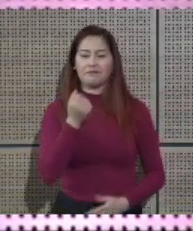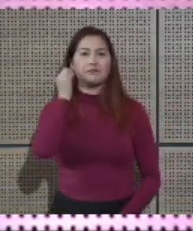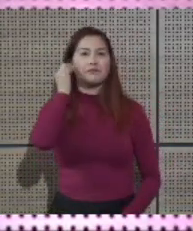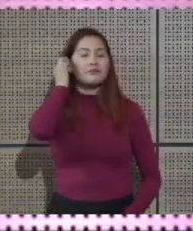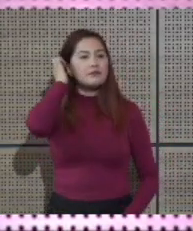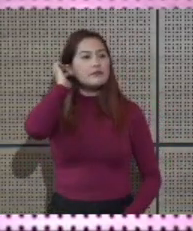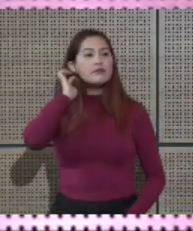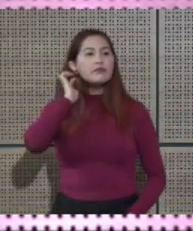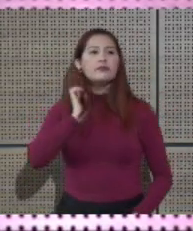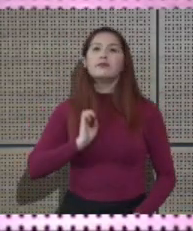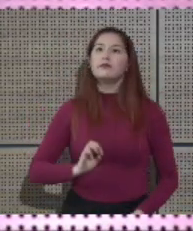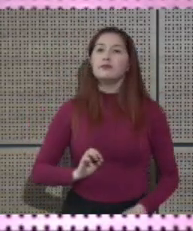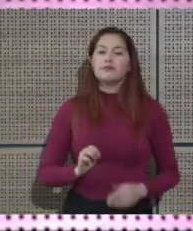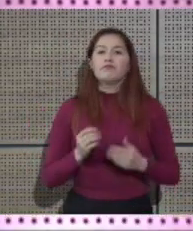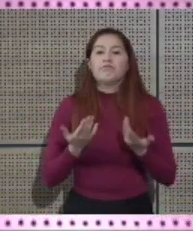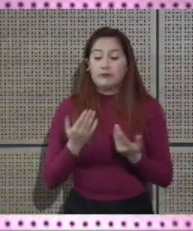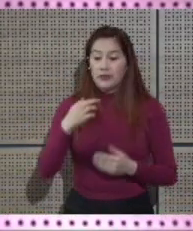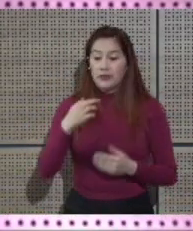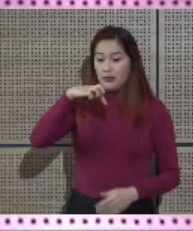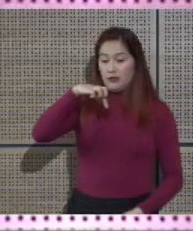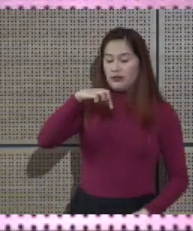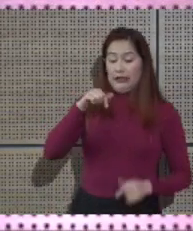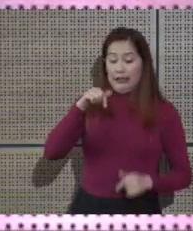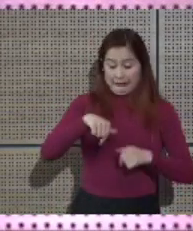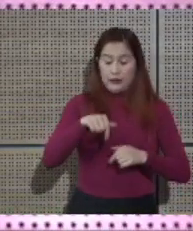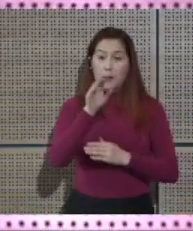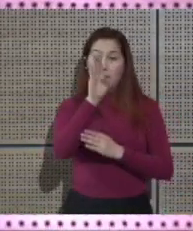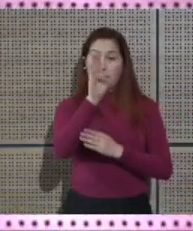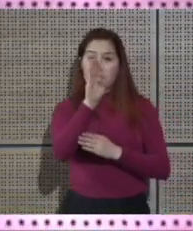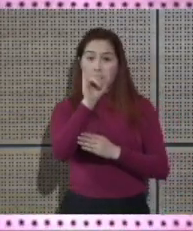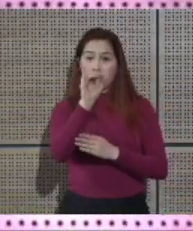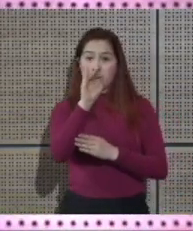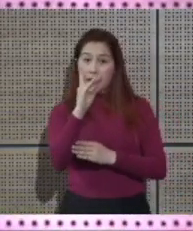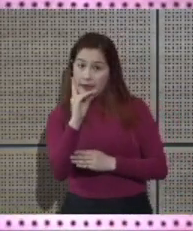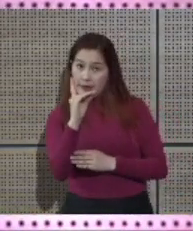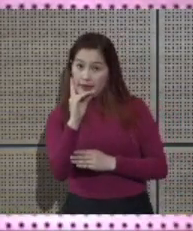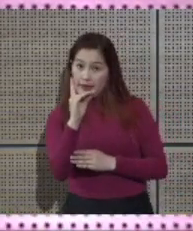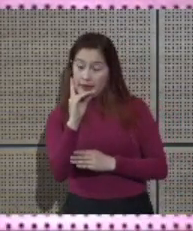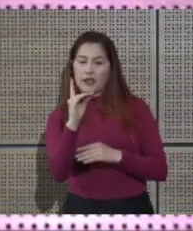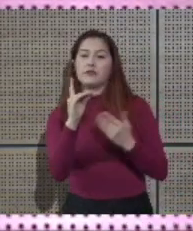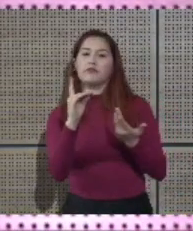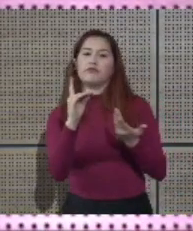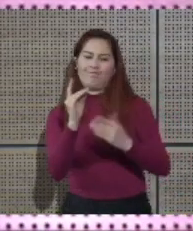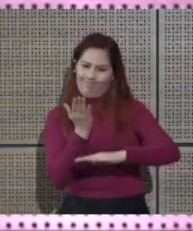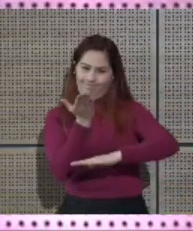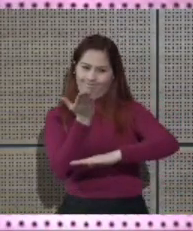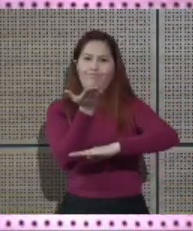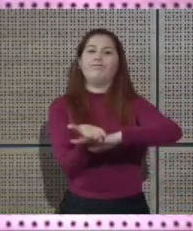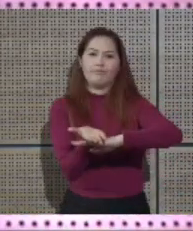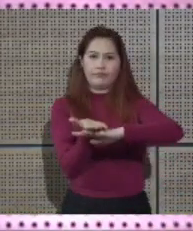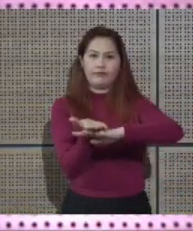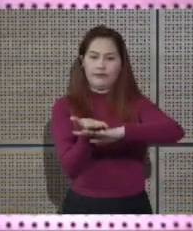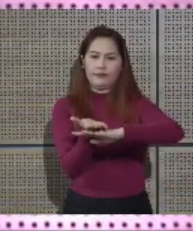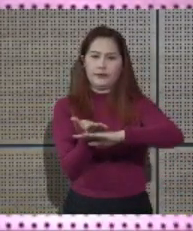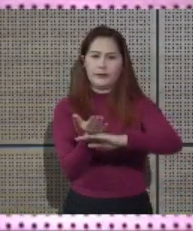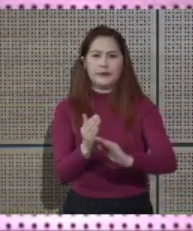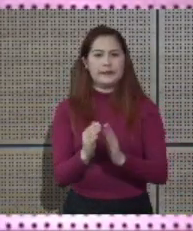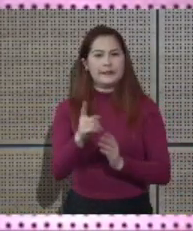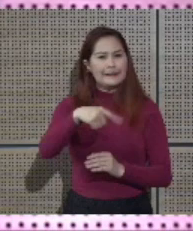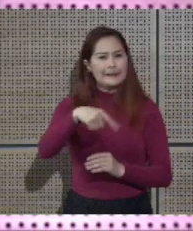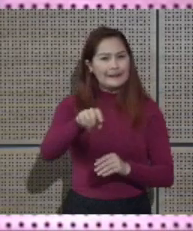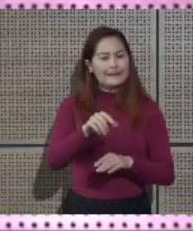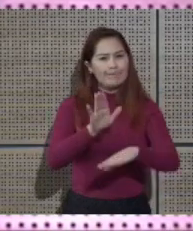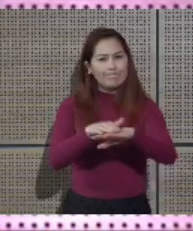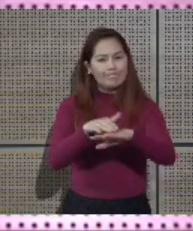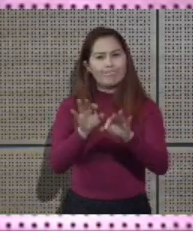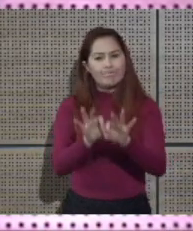que el Banco Interamericano de Desarrollo está proponiéndole a la región es un fuerte énfasis en